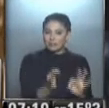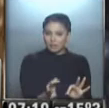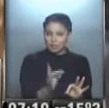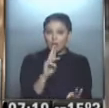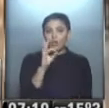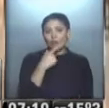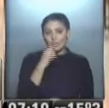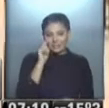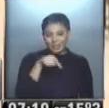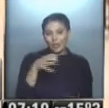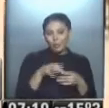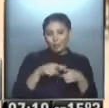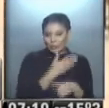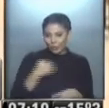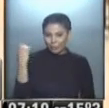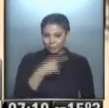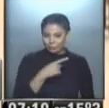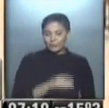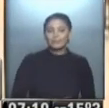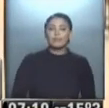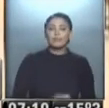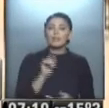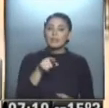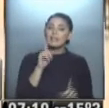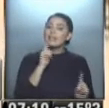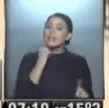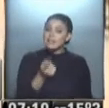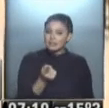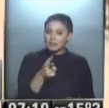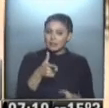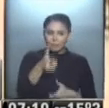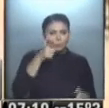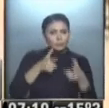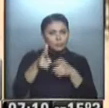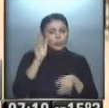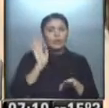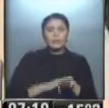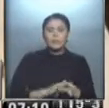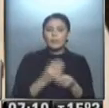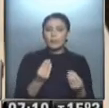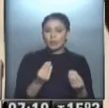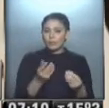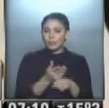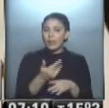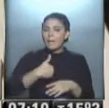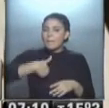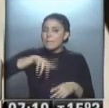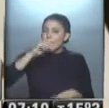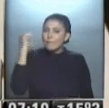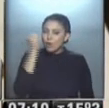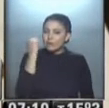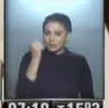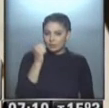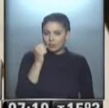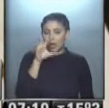rossi referente del frente para la victoria santafesino y consideró que el atentado se vincula con una acción mucho más contundente de